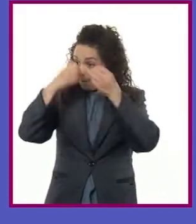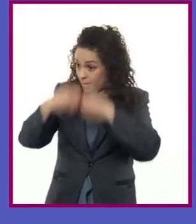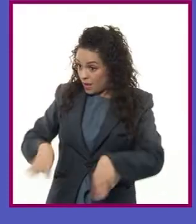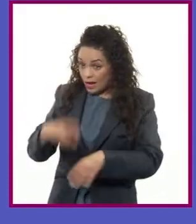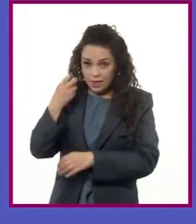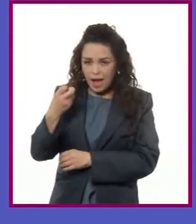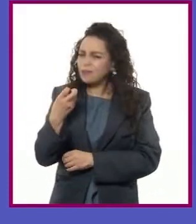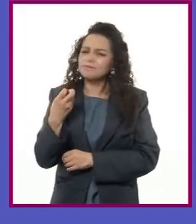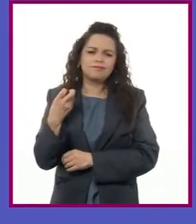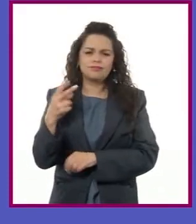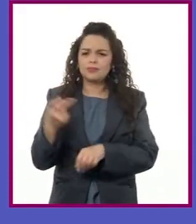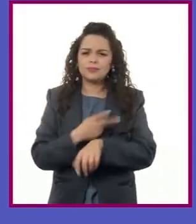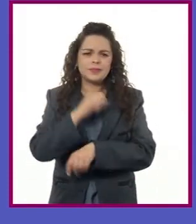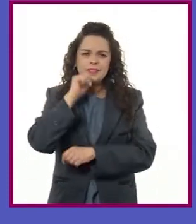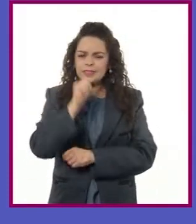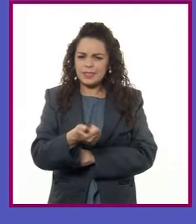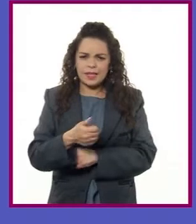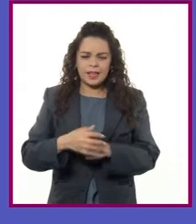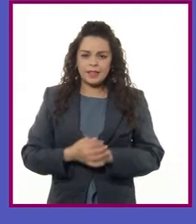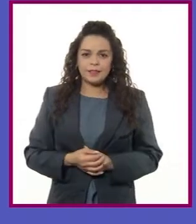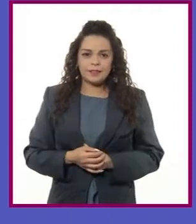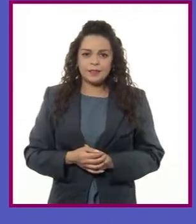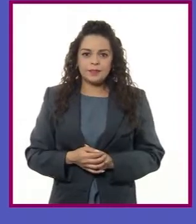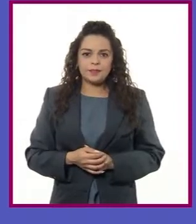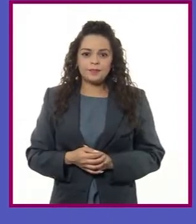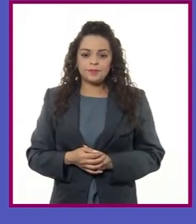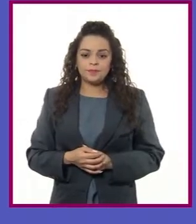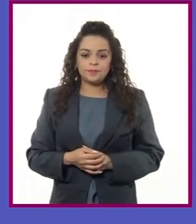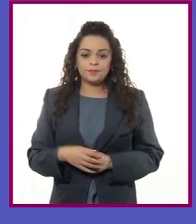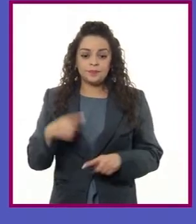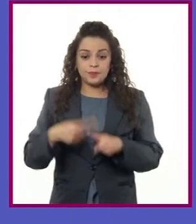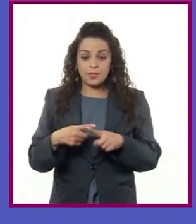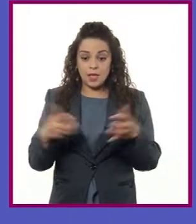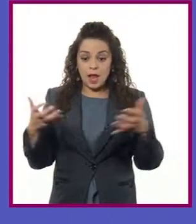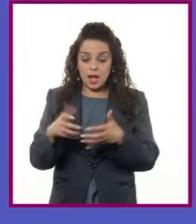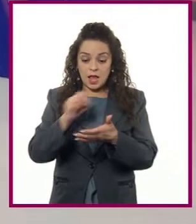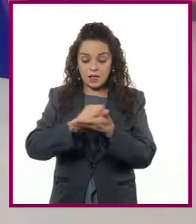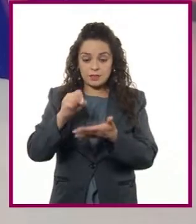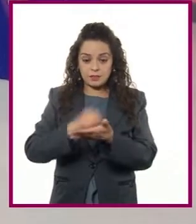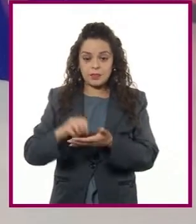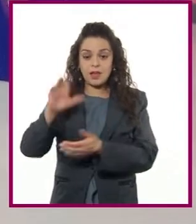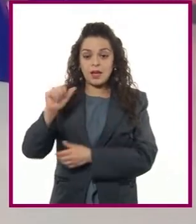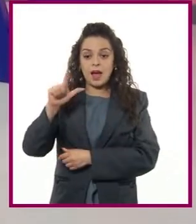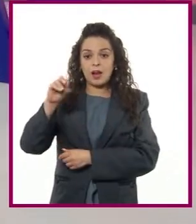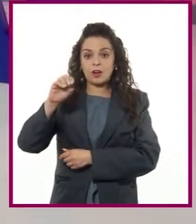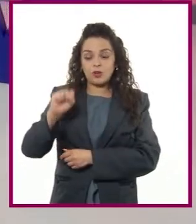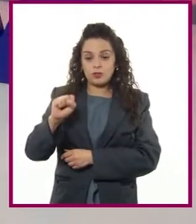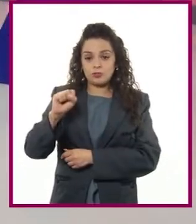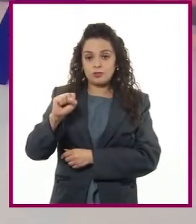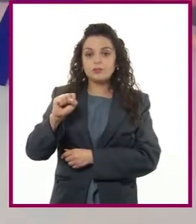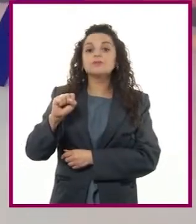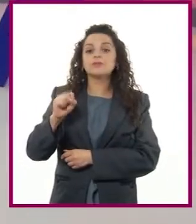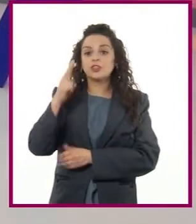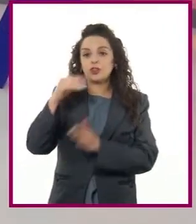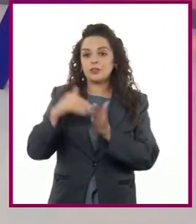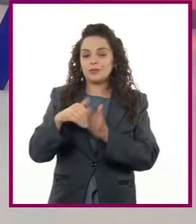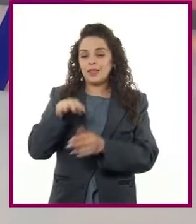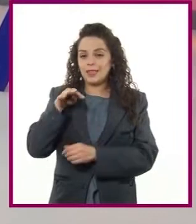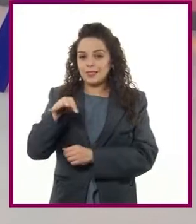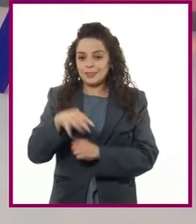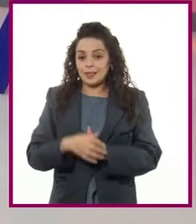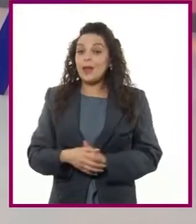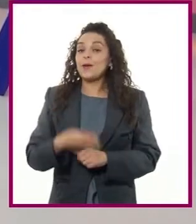quitarnos nuestro trabajo y dejarnos en el desempleo. Carlos Hershenson, 2019. Muy bien. Para este